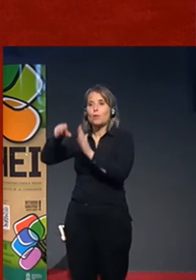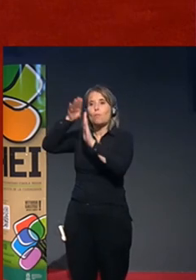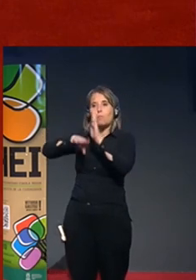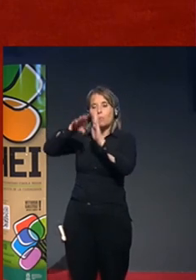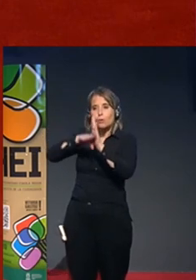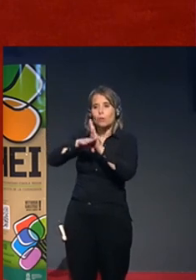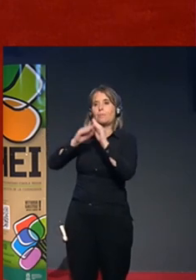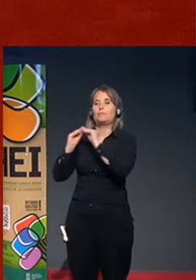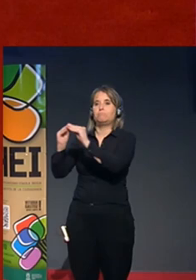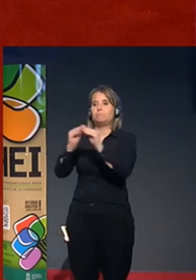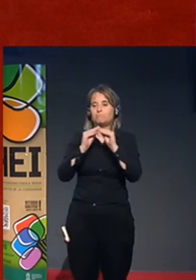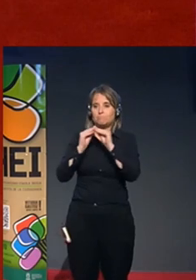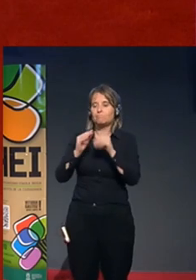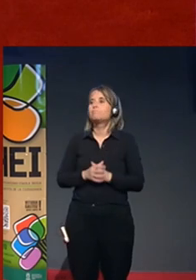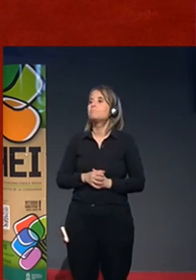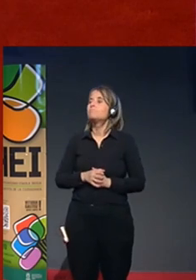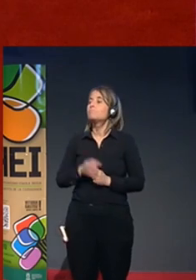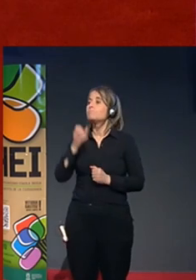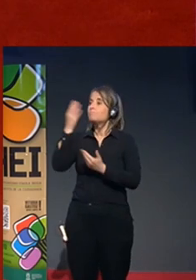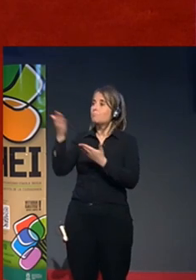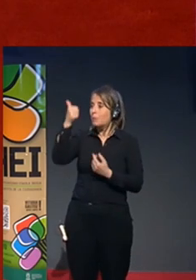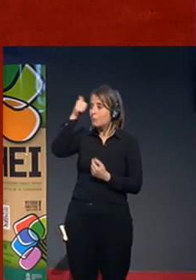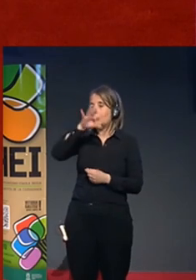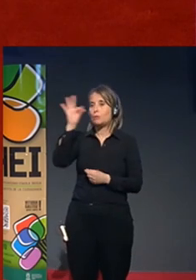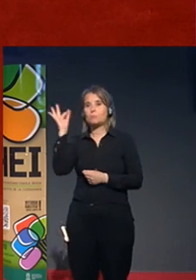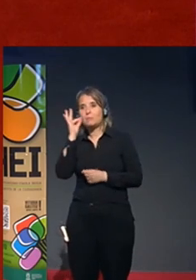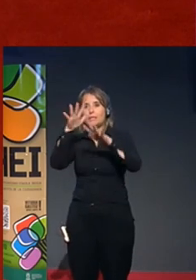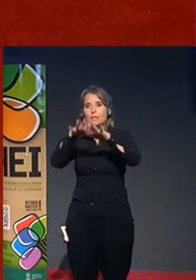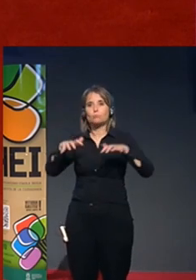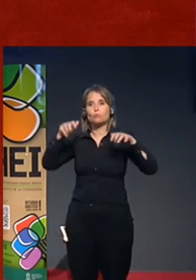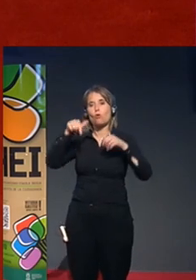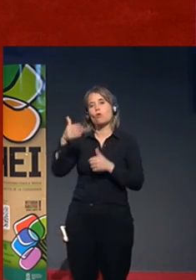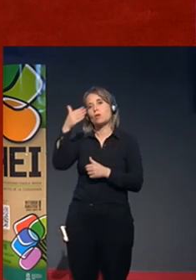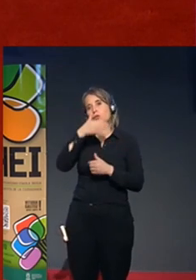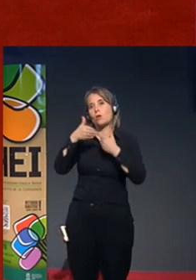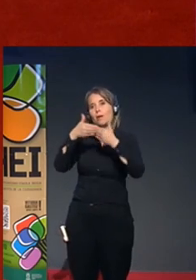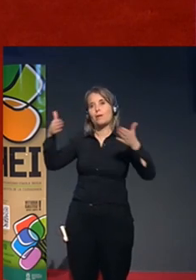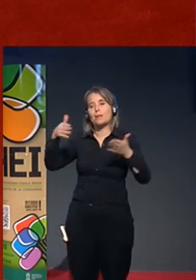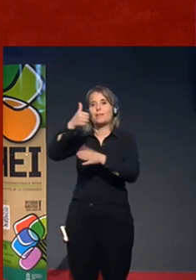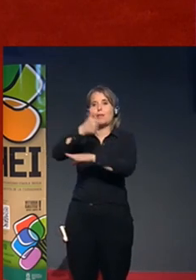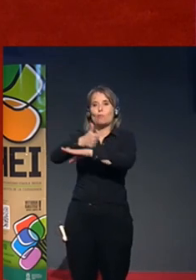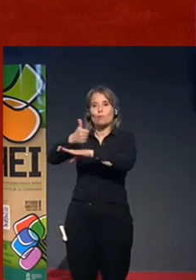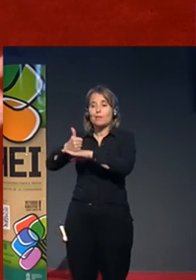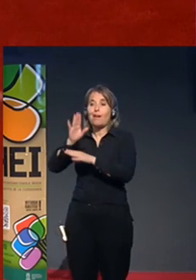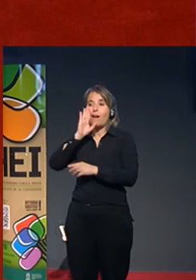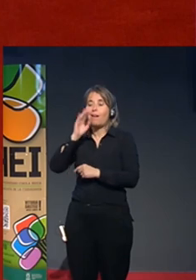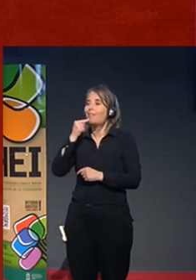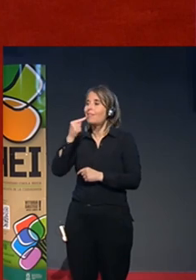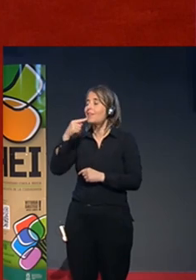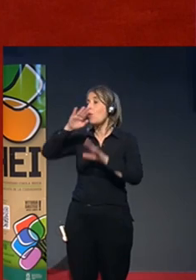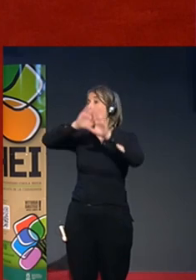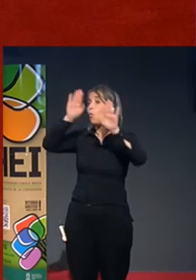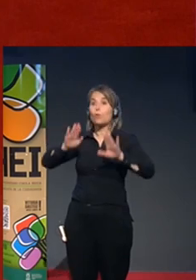equital dira bienvenidas Bienvenidos a esta sesión de la escuela abierta de ciudadanía que como os decía es la